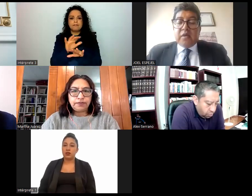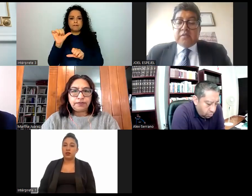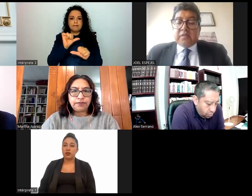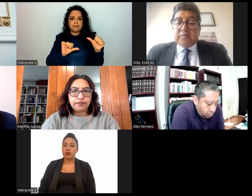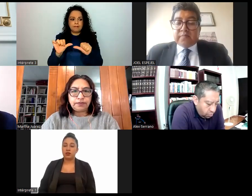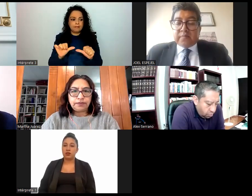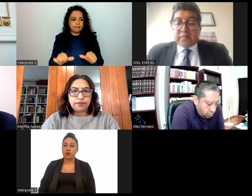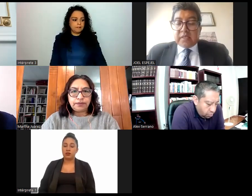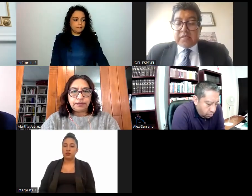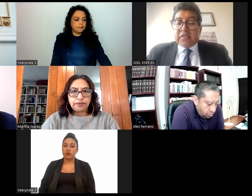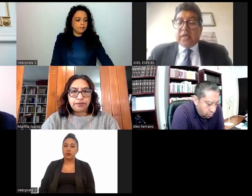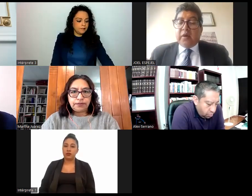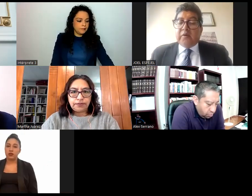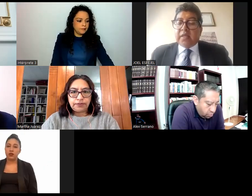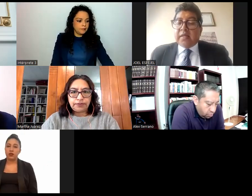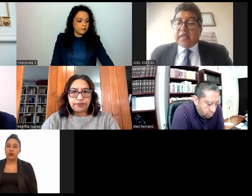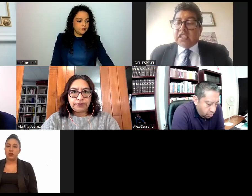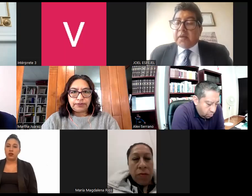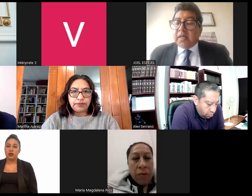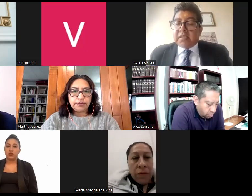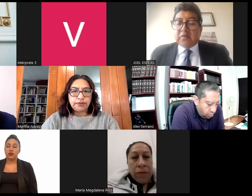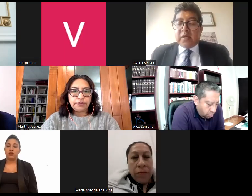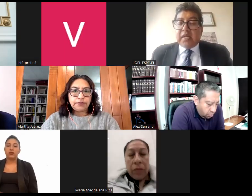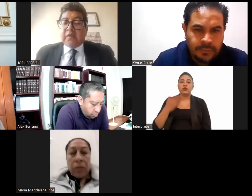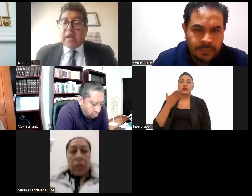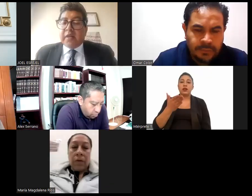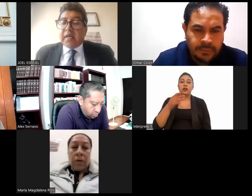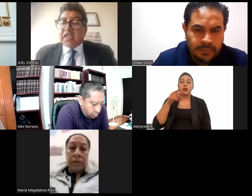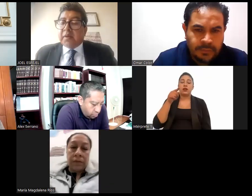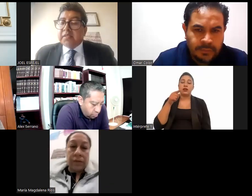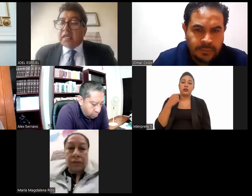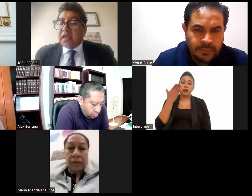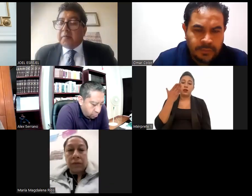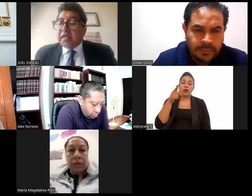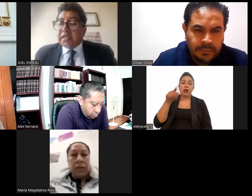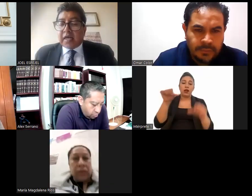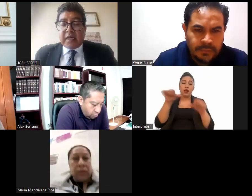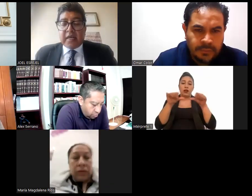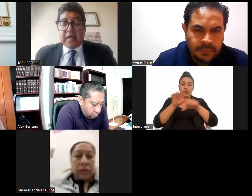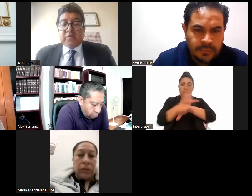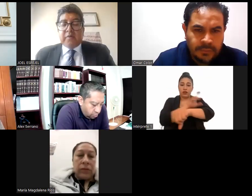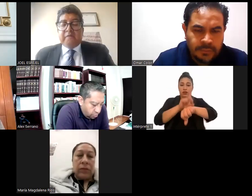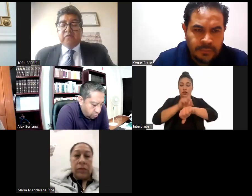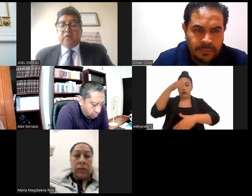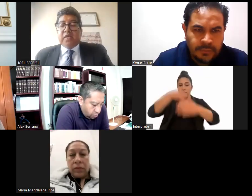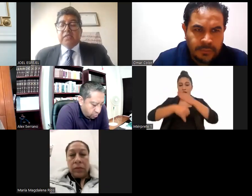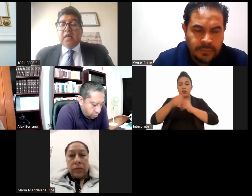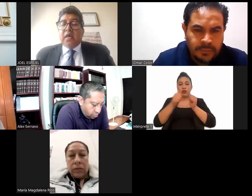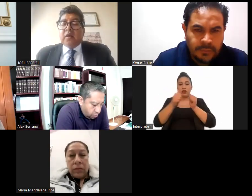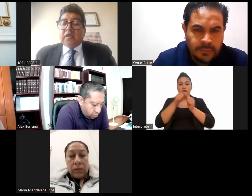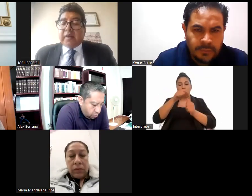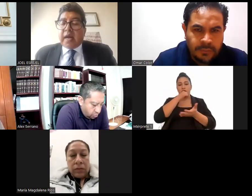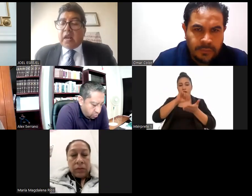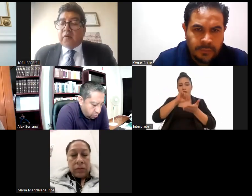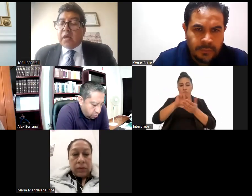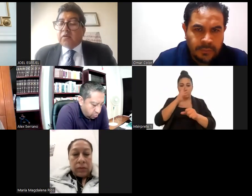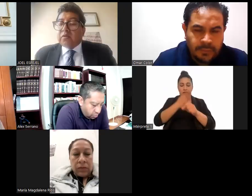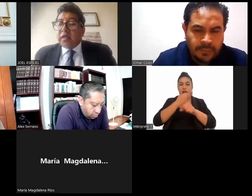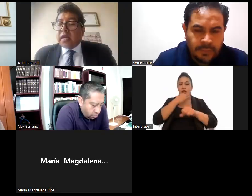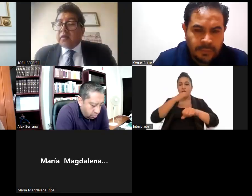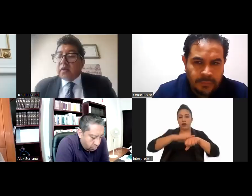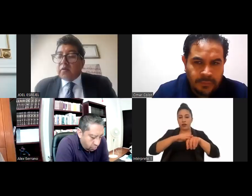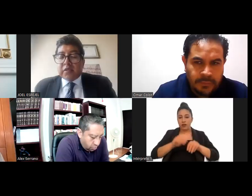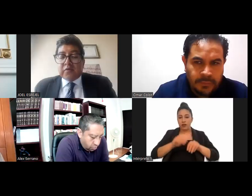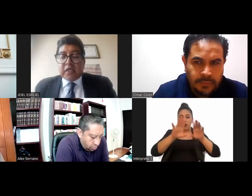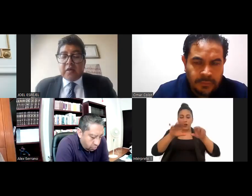Segundo, se instruye a la unidad de transparencia a través de la Secretaría Ejecutiva en funciones notificar al órgano de